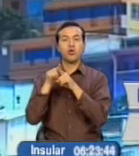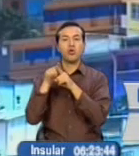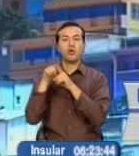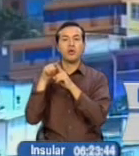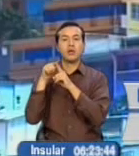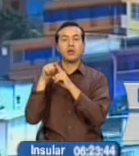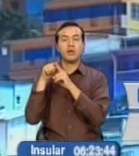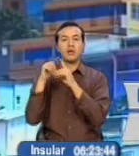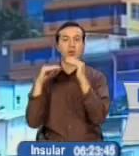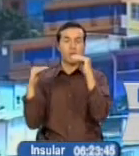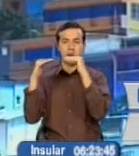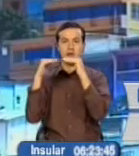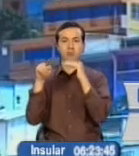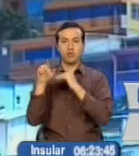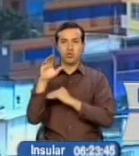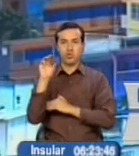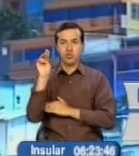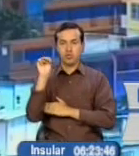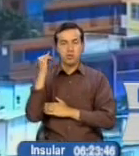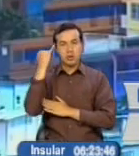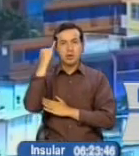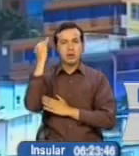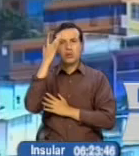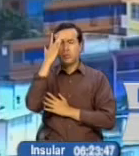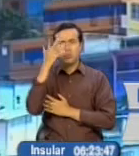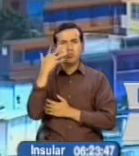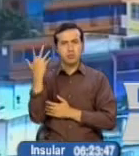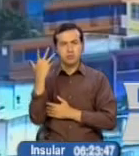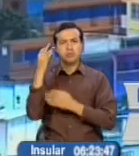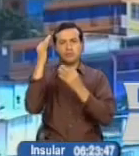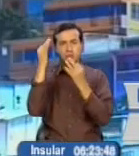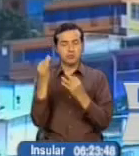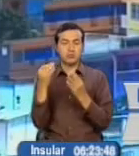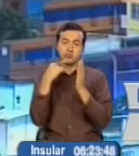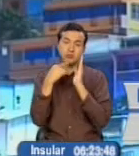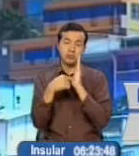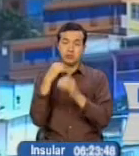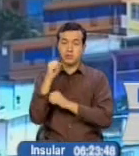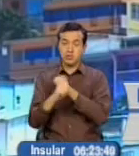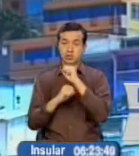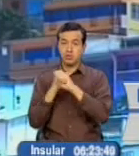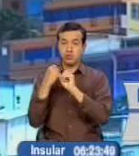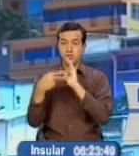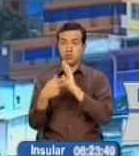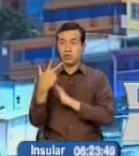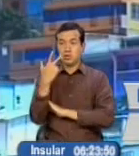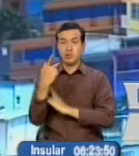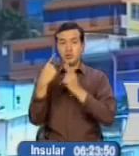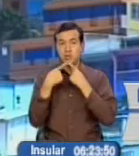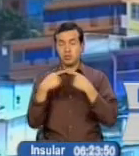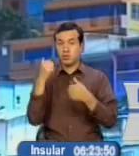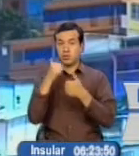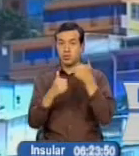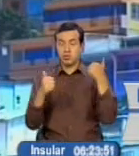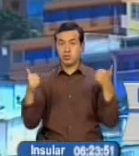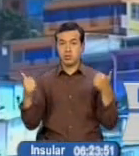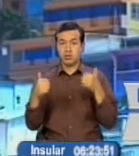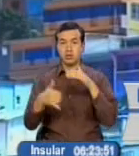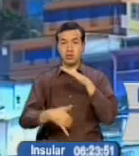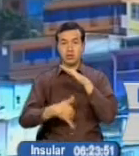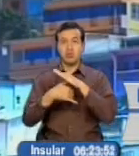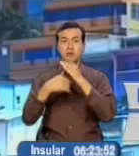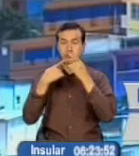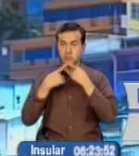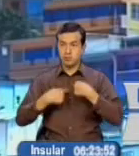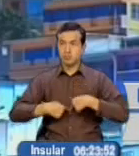www.acuerdoporlaigualdad.com. La iniciativa surge justamente a partir de que, por ejemplo, en el año 2013 se escuchó de una candidatura LGBTI